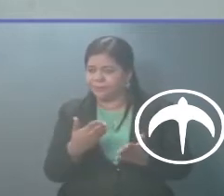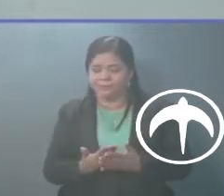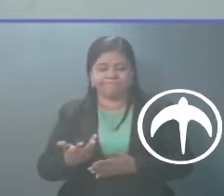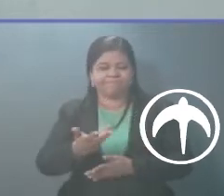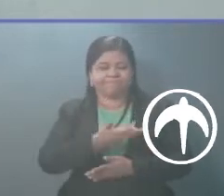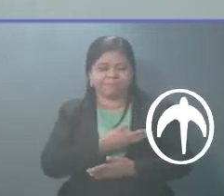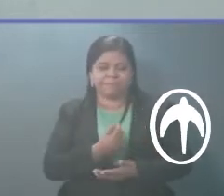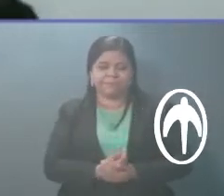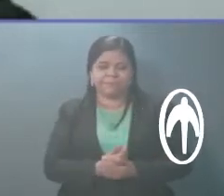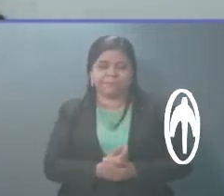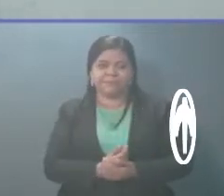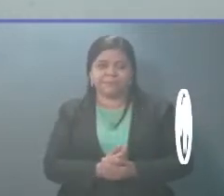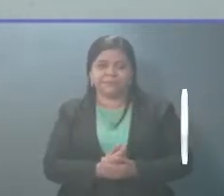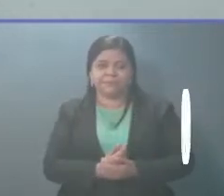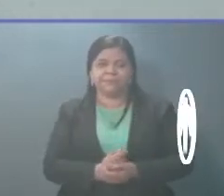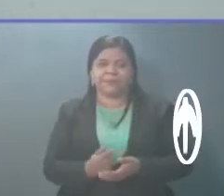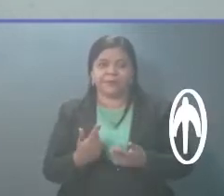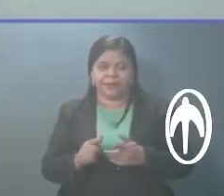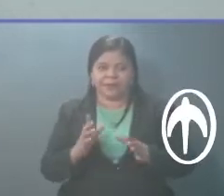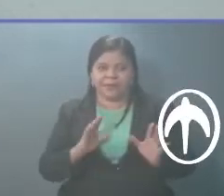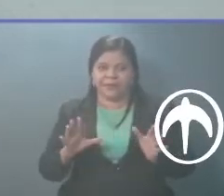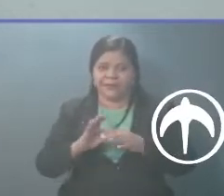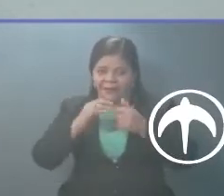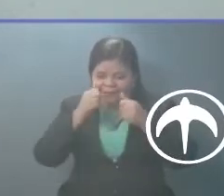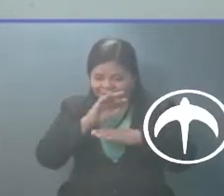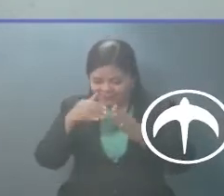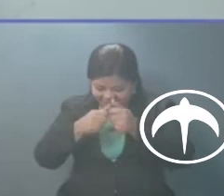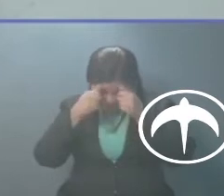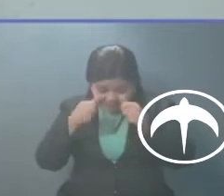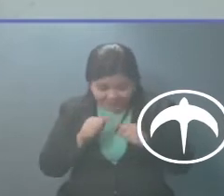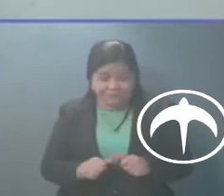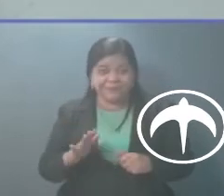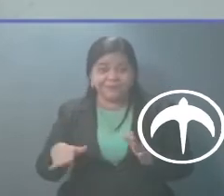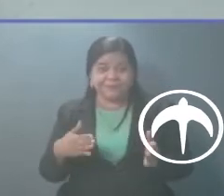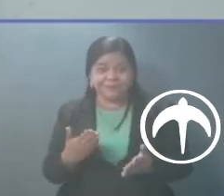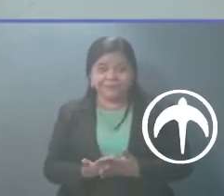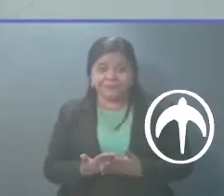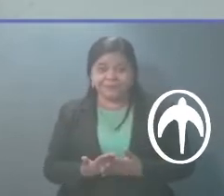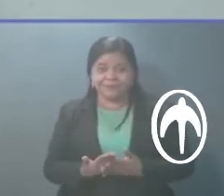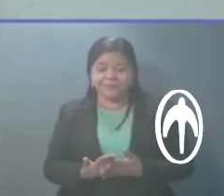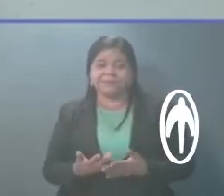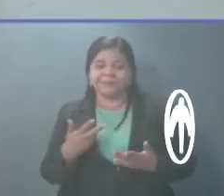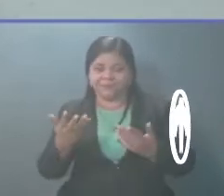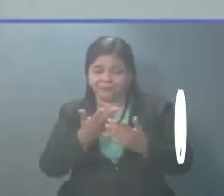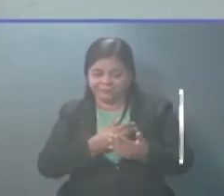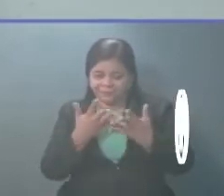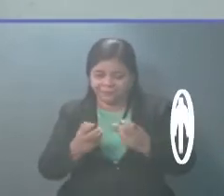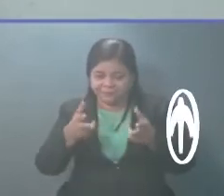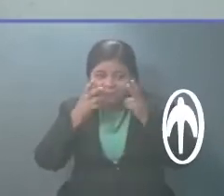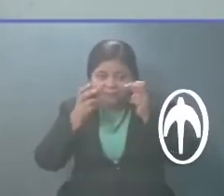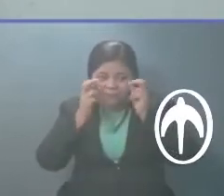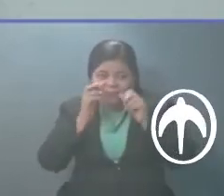y ir llevando cruzada la información, ¿verdad? Porque tenemos que escucharlos a todos, pero